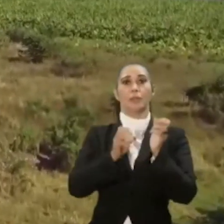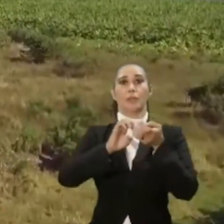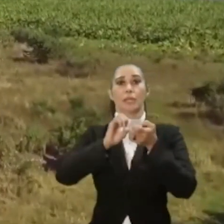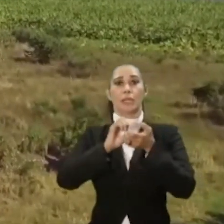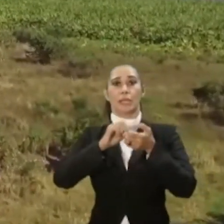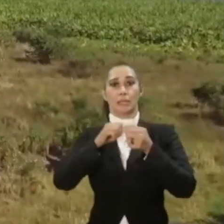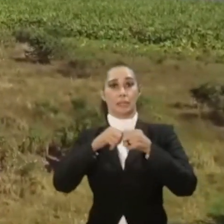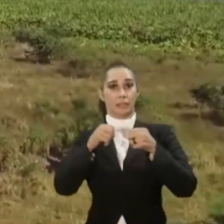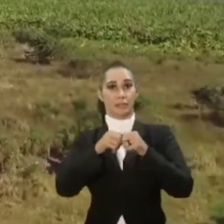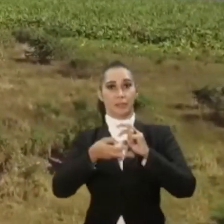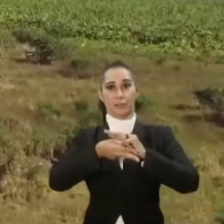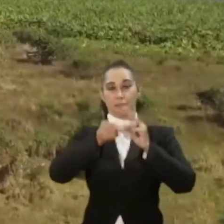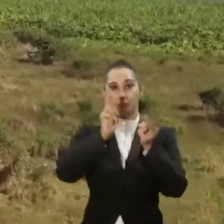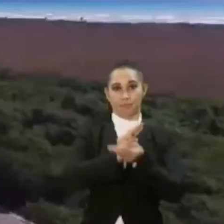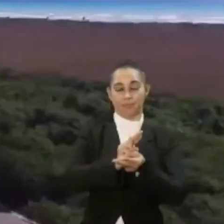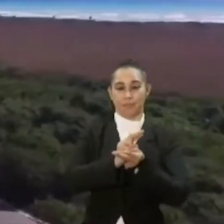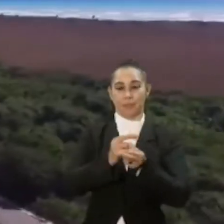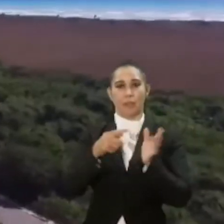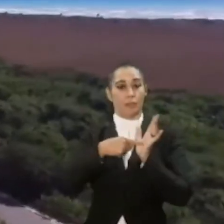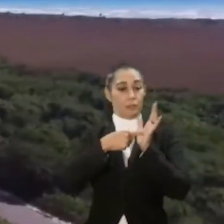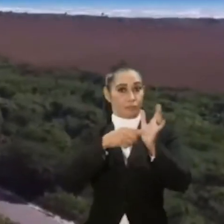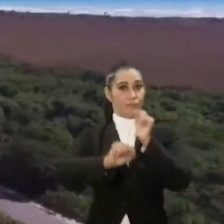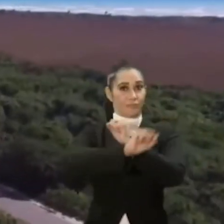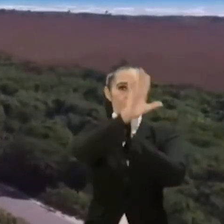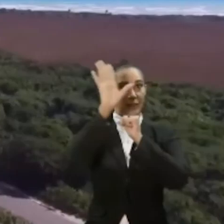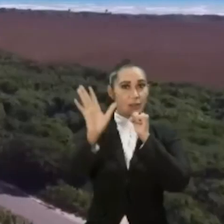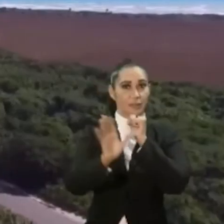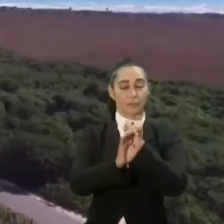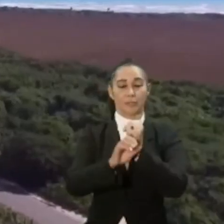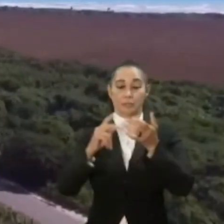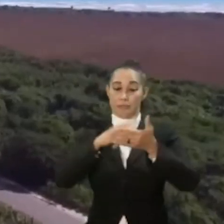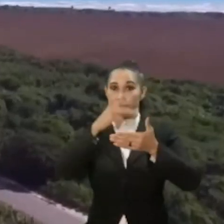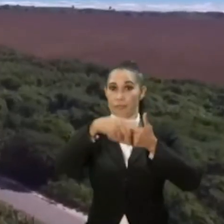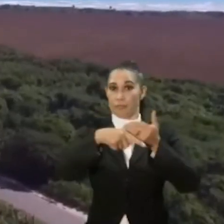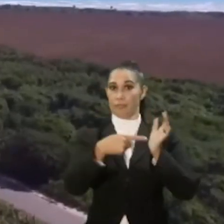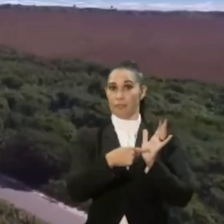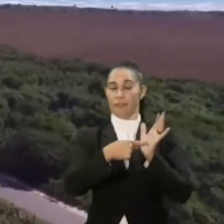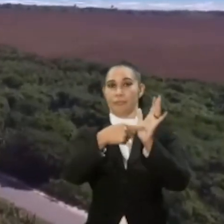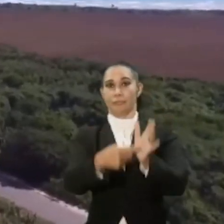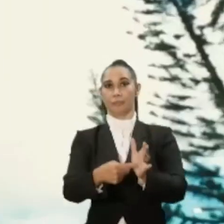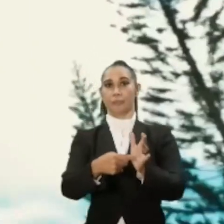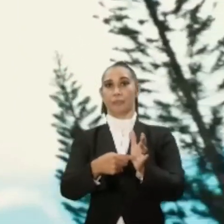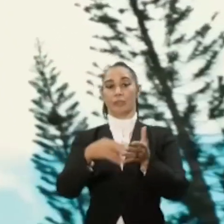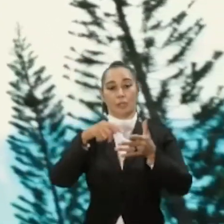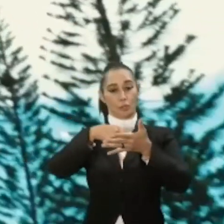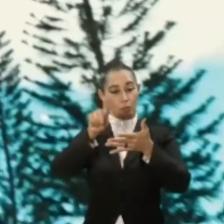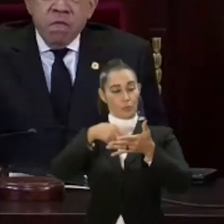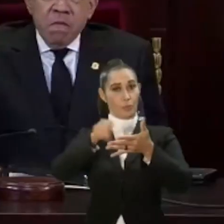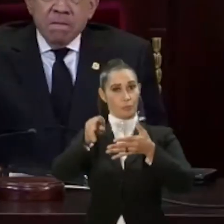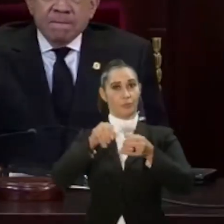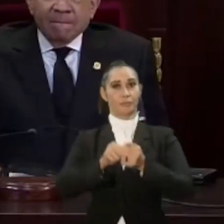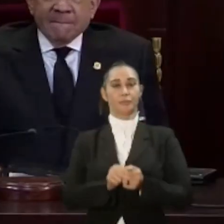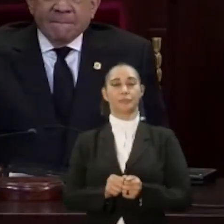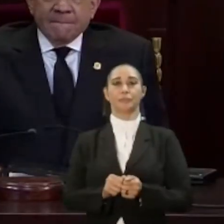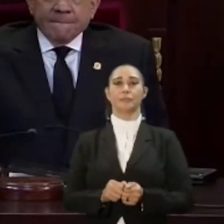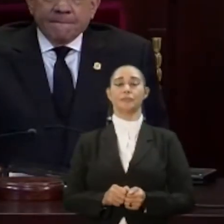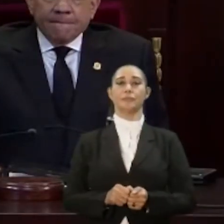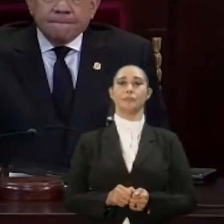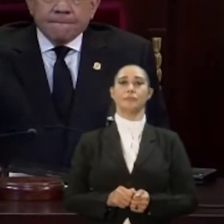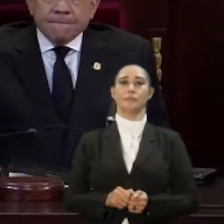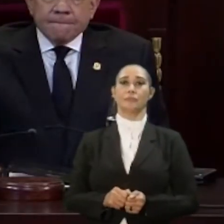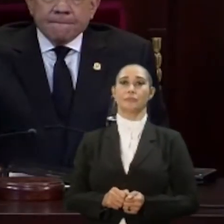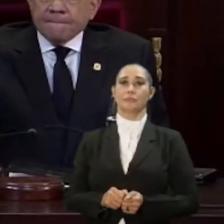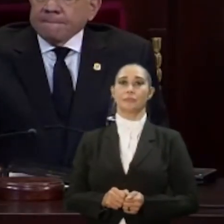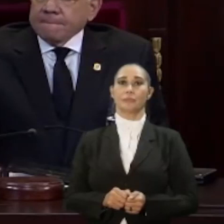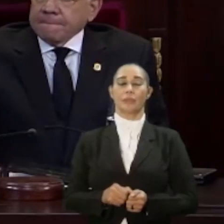estimulado por la transparencia y la seguridad con que se han manejado los proyectos de concesiones y contrataciones. No es casual